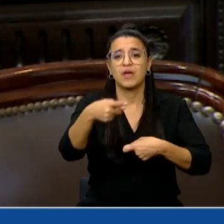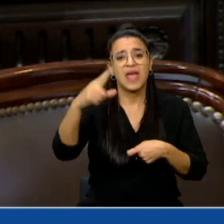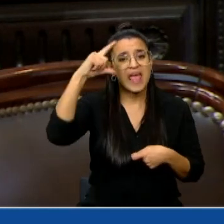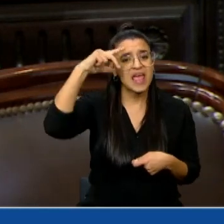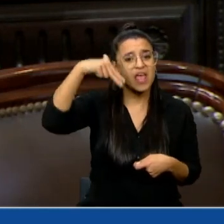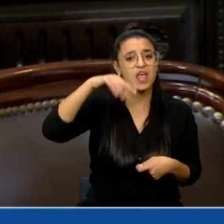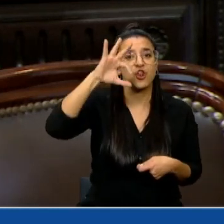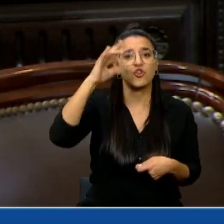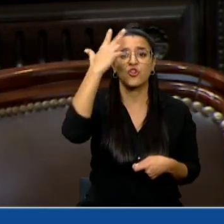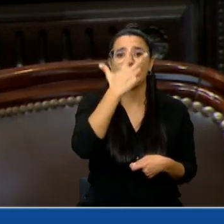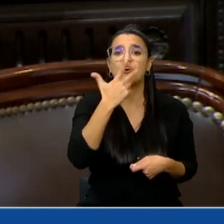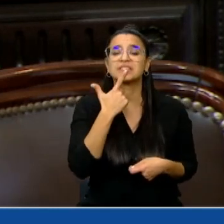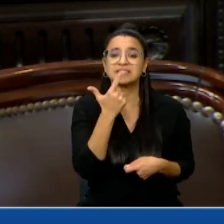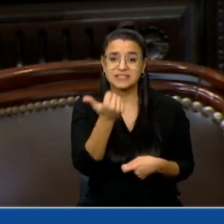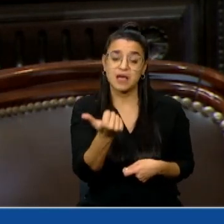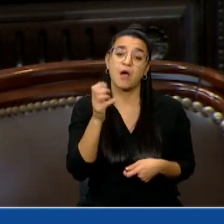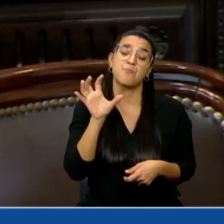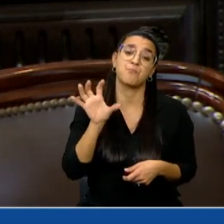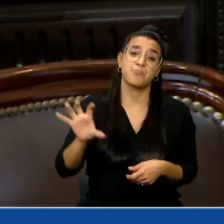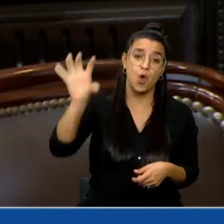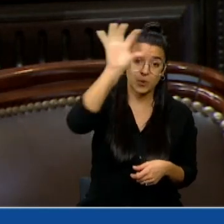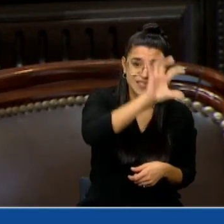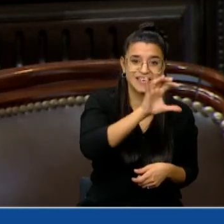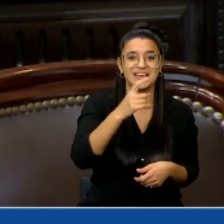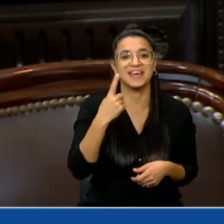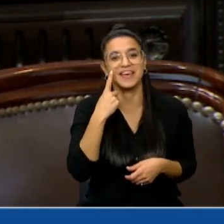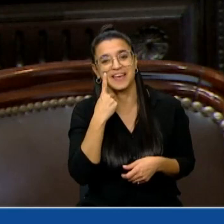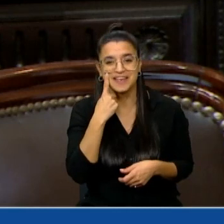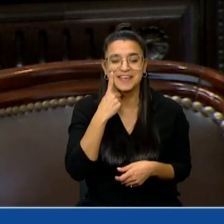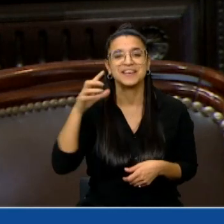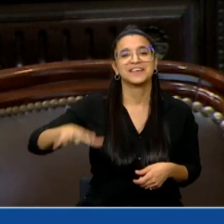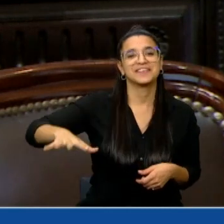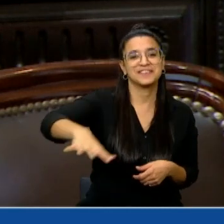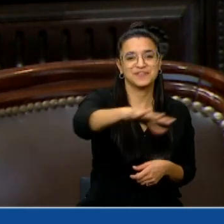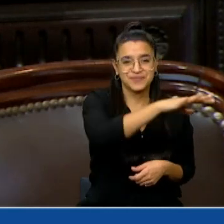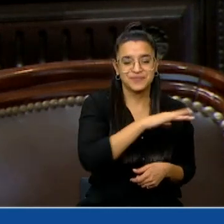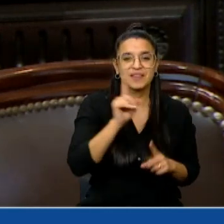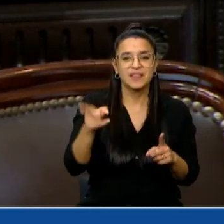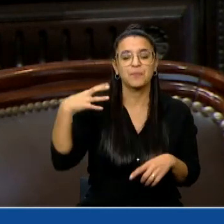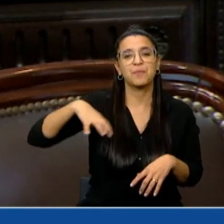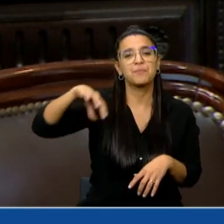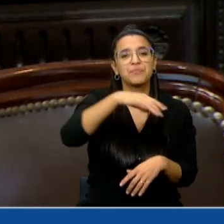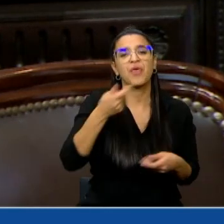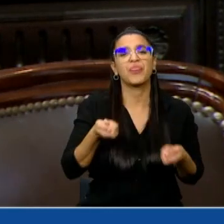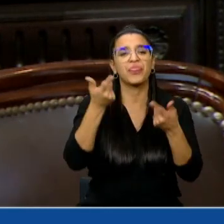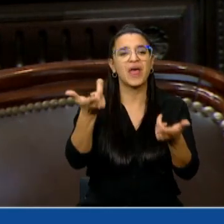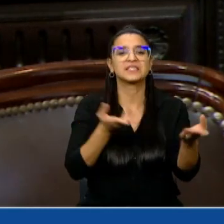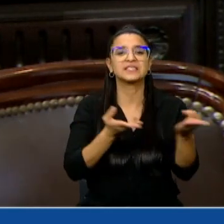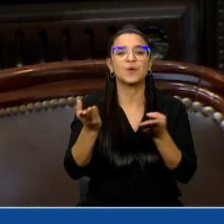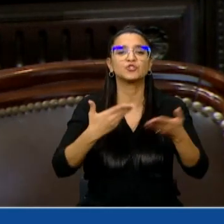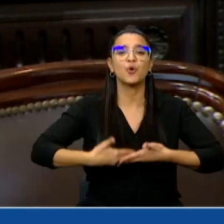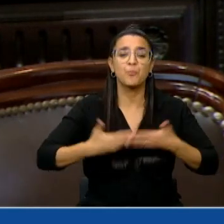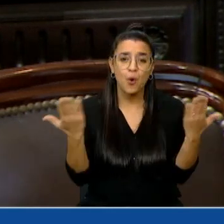ENOSA, tanto de las provincias, los municipios, las comunas y los entes prestadores de servicios públicos